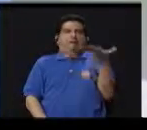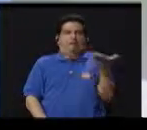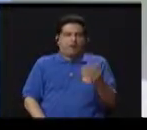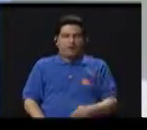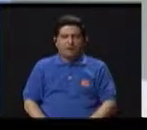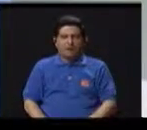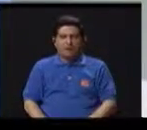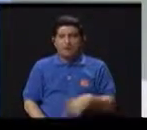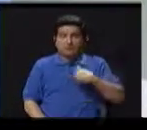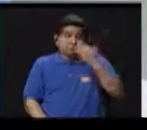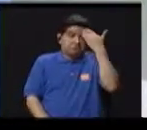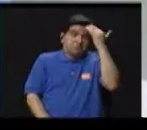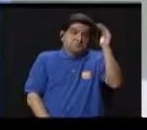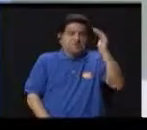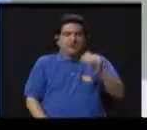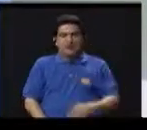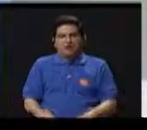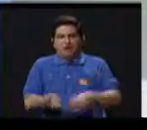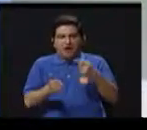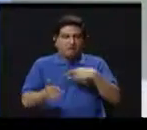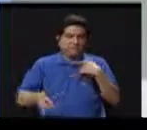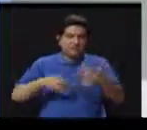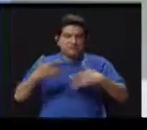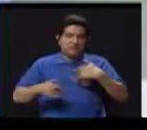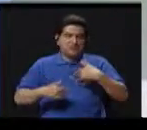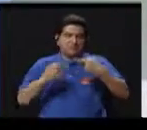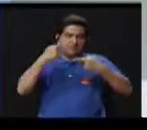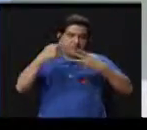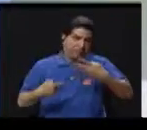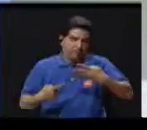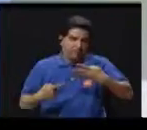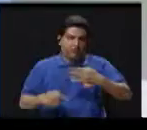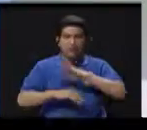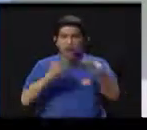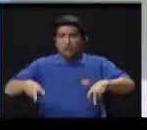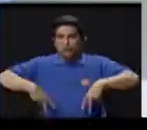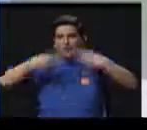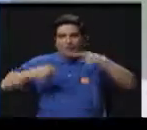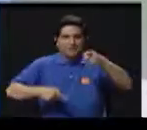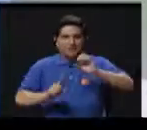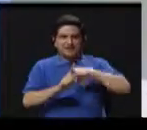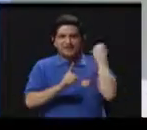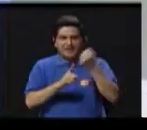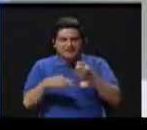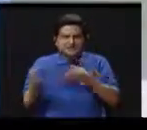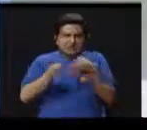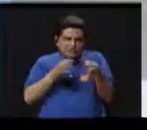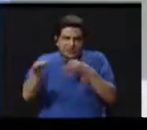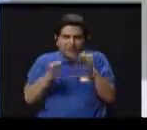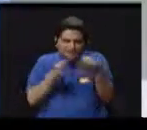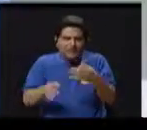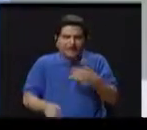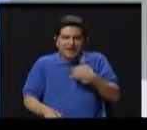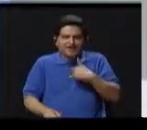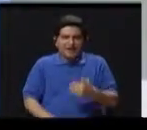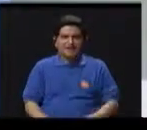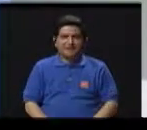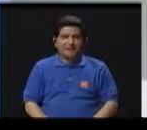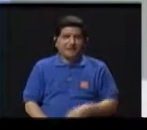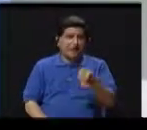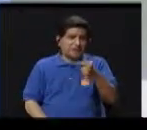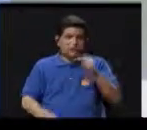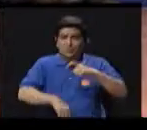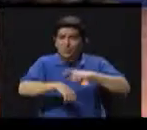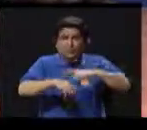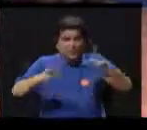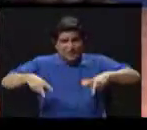lo que tenía, qué es lo que tengo, no sé qué es lo que tengo, a veces siento eso, a veces siento lo otro. Es alguien que toda la vida se ha tenido que expresar sobre lo que tiene. Toda